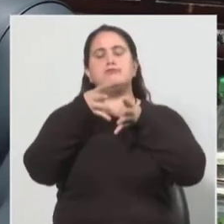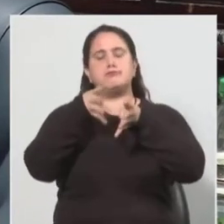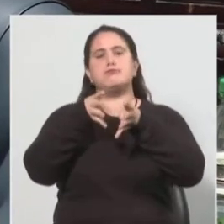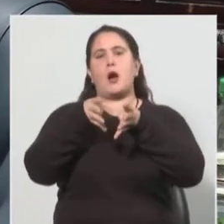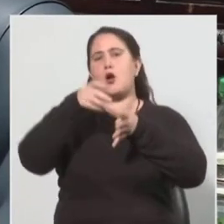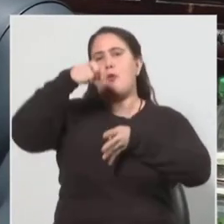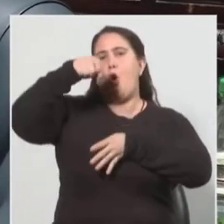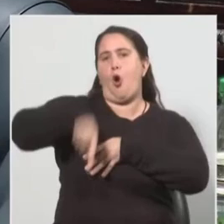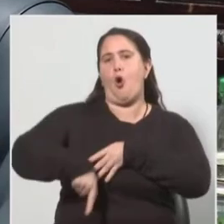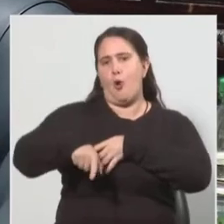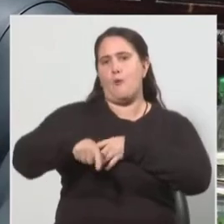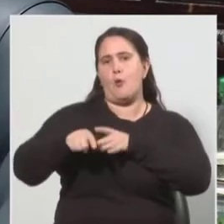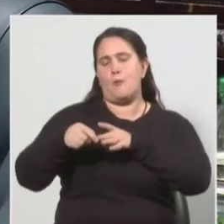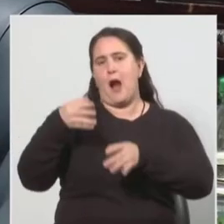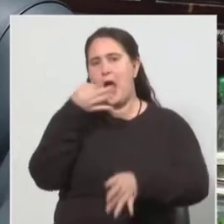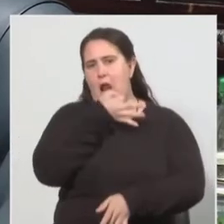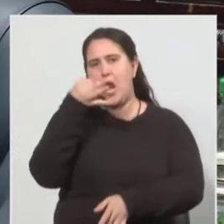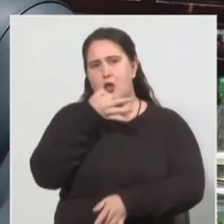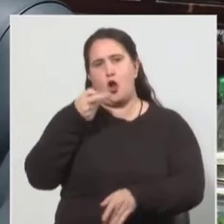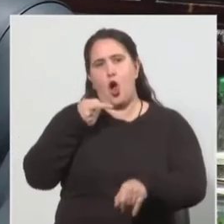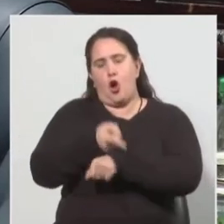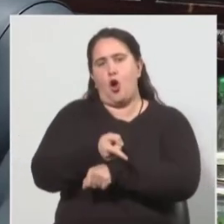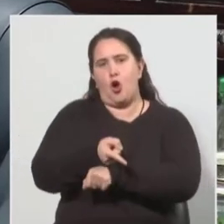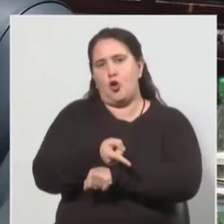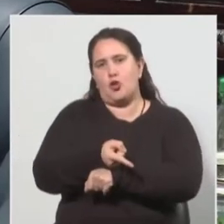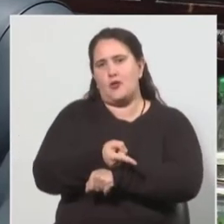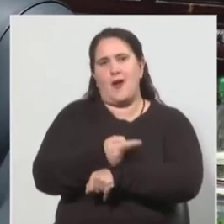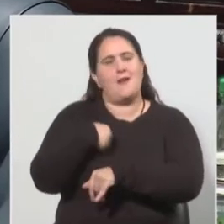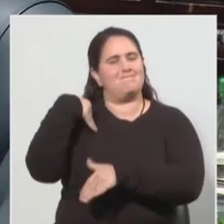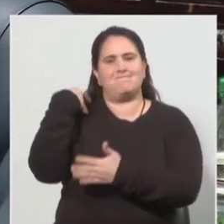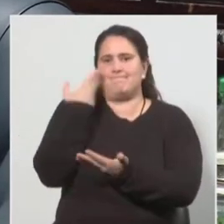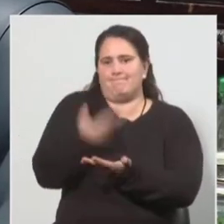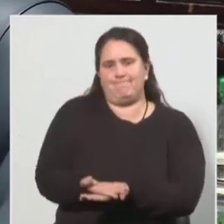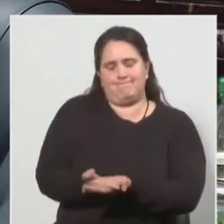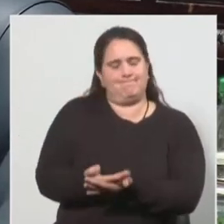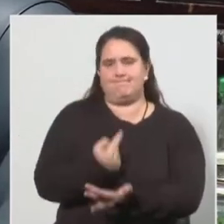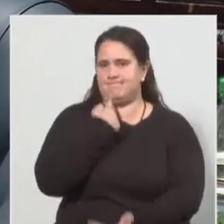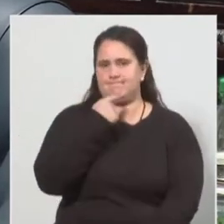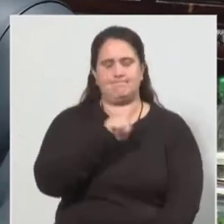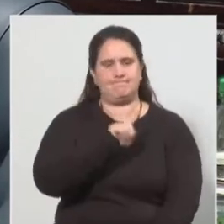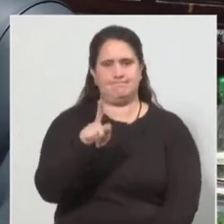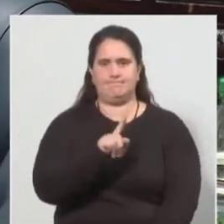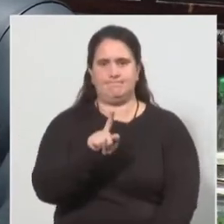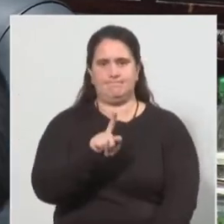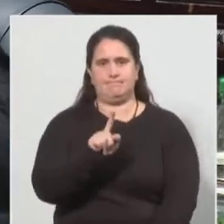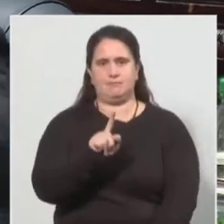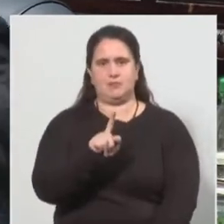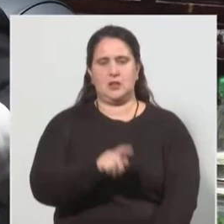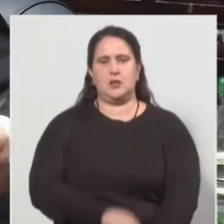drogas ha sido claramente frustrante e ineficaz.